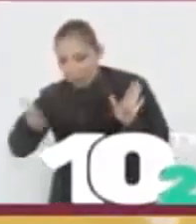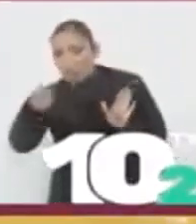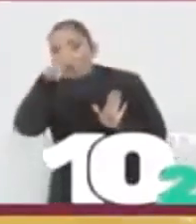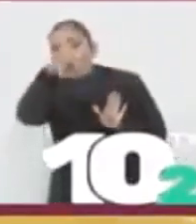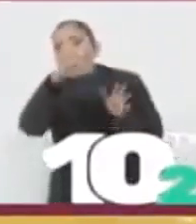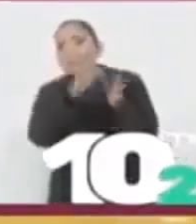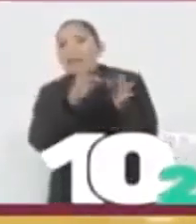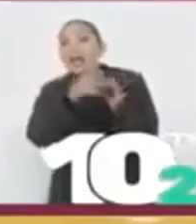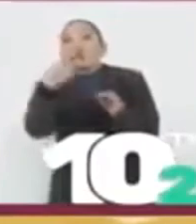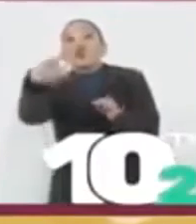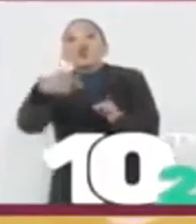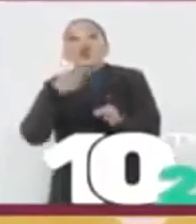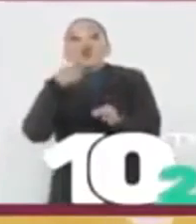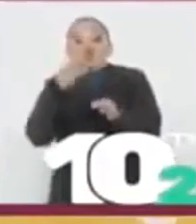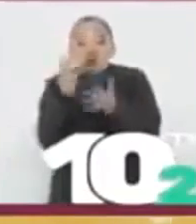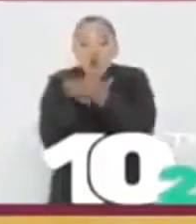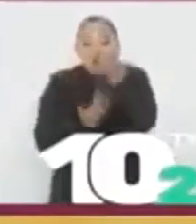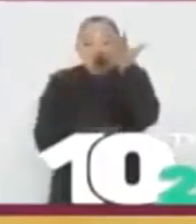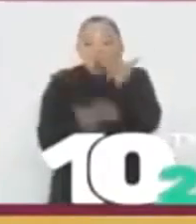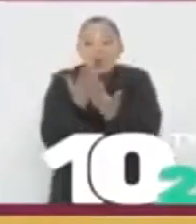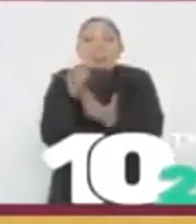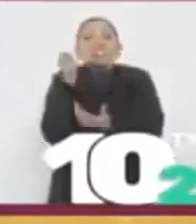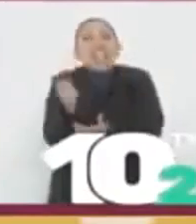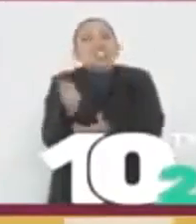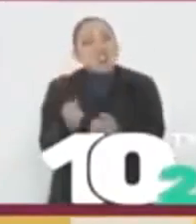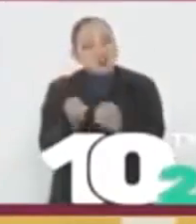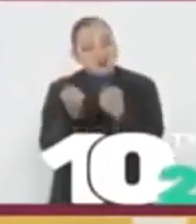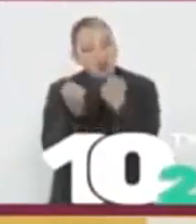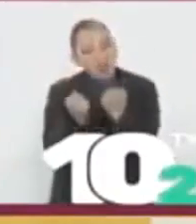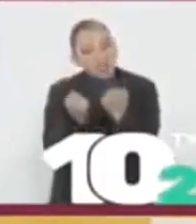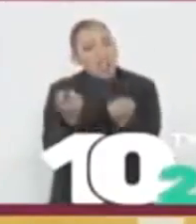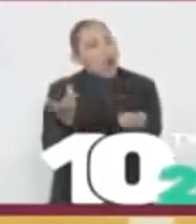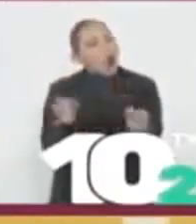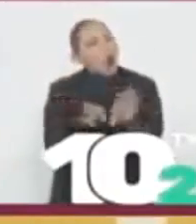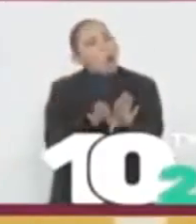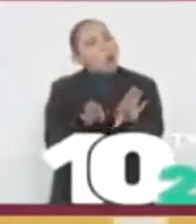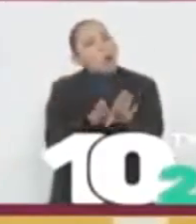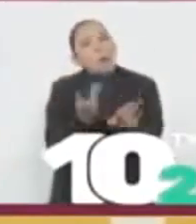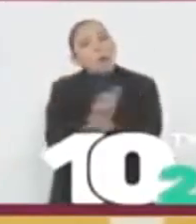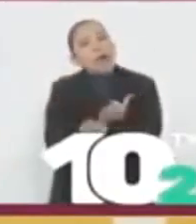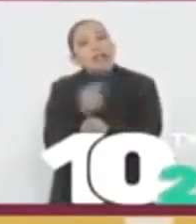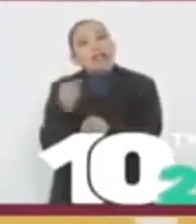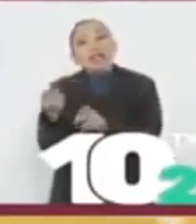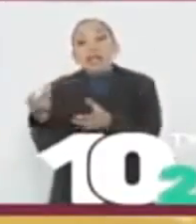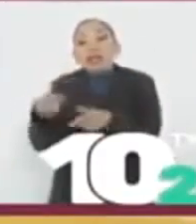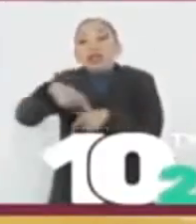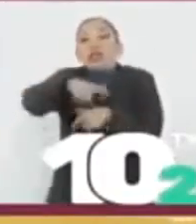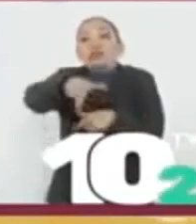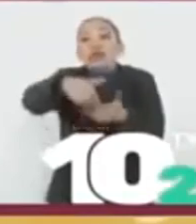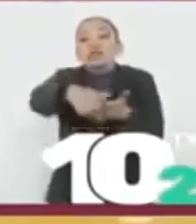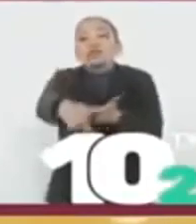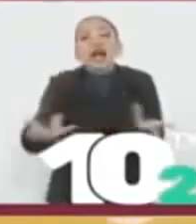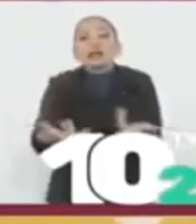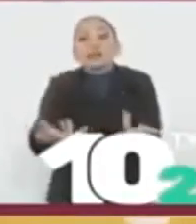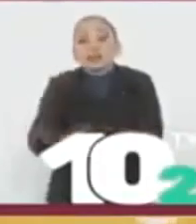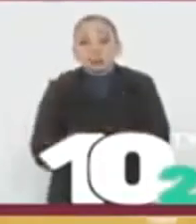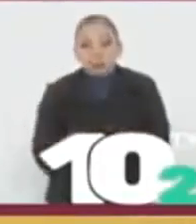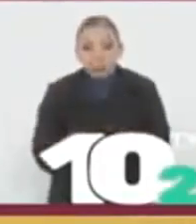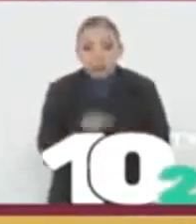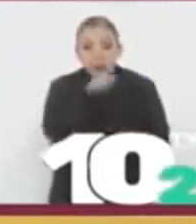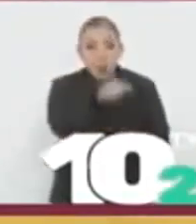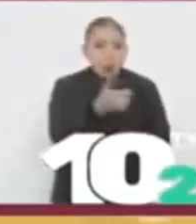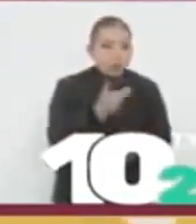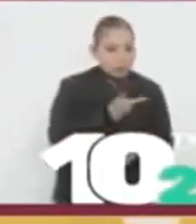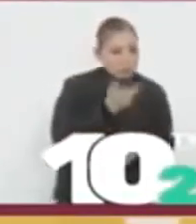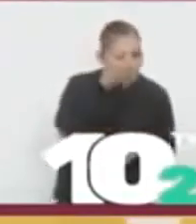programa, expliquen con sus palabras qué son las fuerzas, cómo ocurren y cuáles son sus efectos. Argumenten